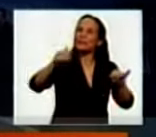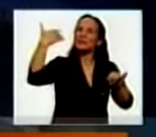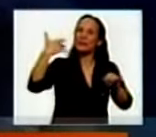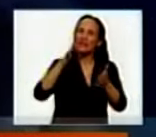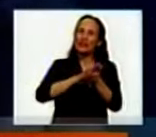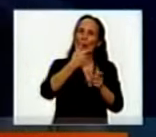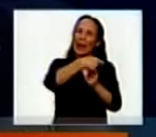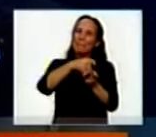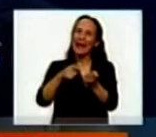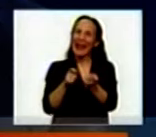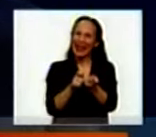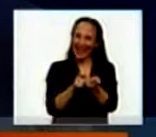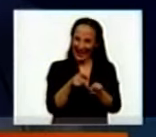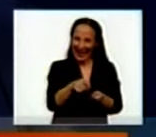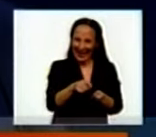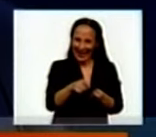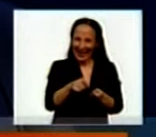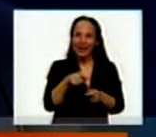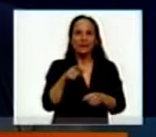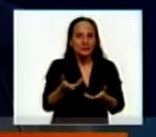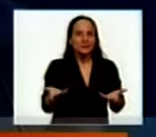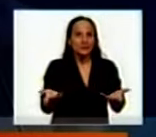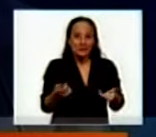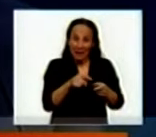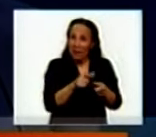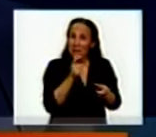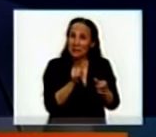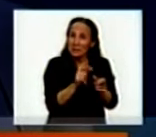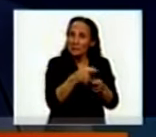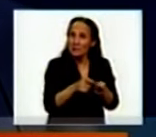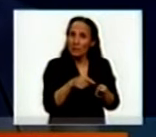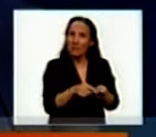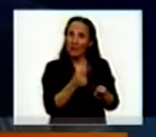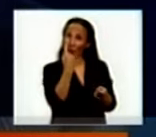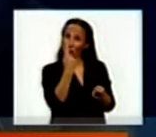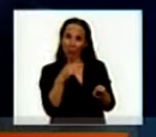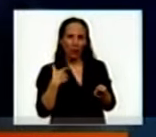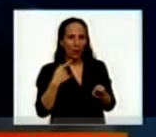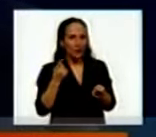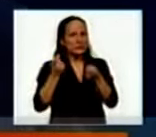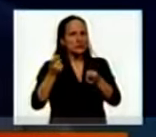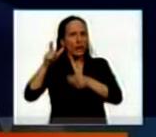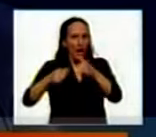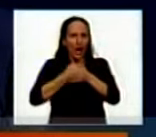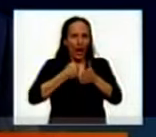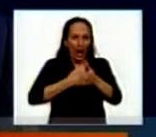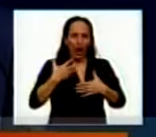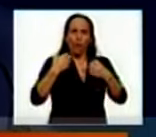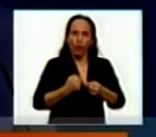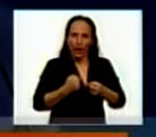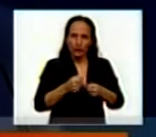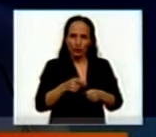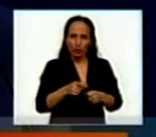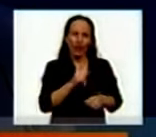tan pequeñita requiere el esfuerzo de muchos argentinos. Y que cada uno de nosotros dé lo mejor de